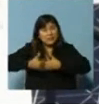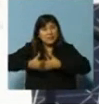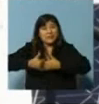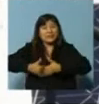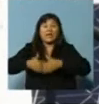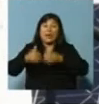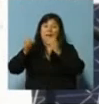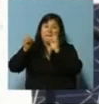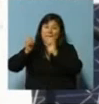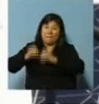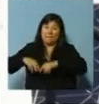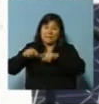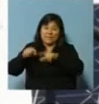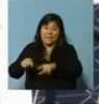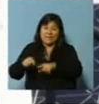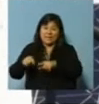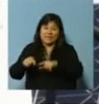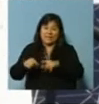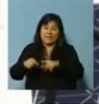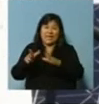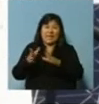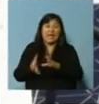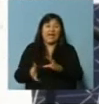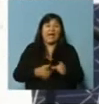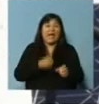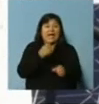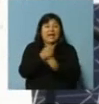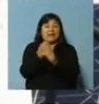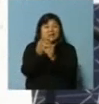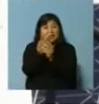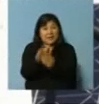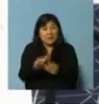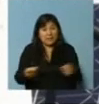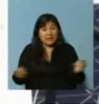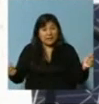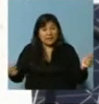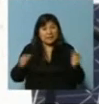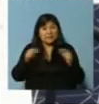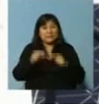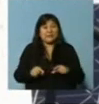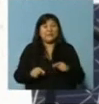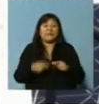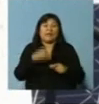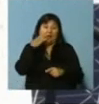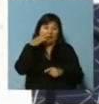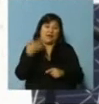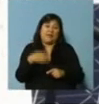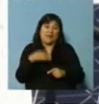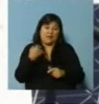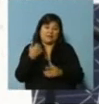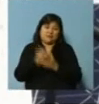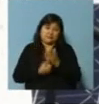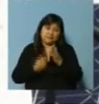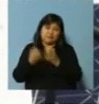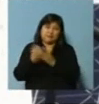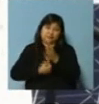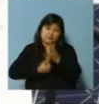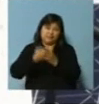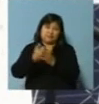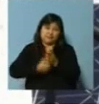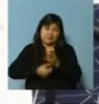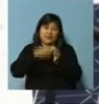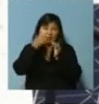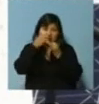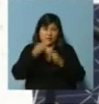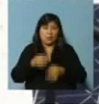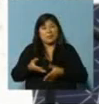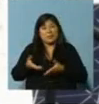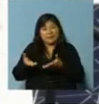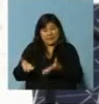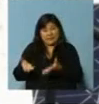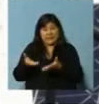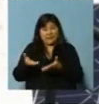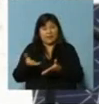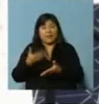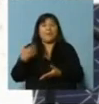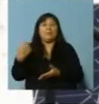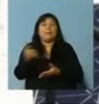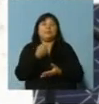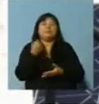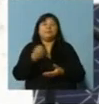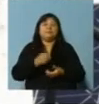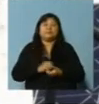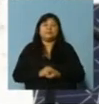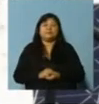finaliza, realmente ha requerido mucho esfuerzo. Este es un ejemplo, el de hoy.